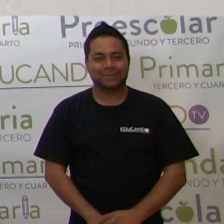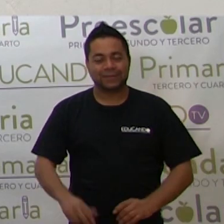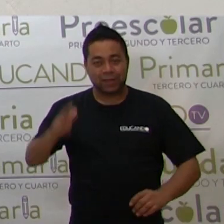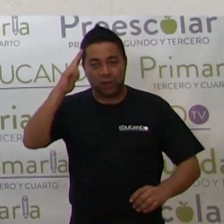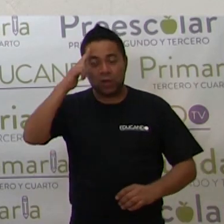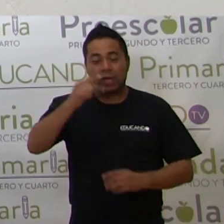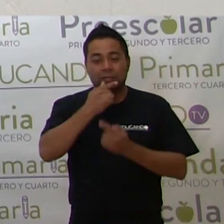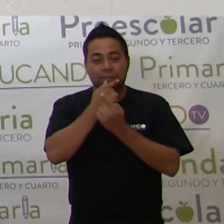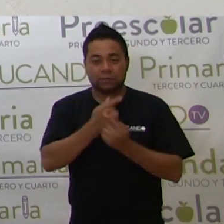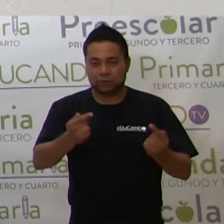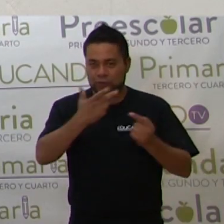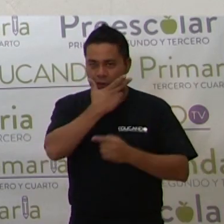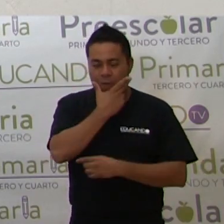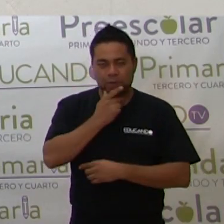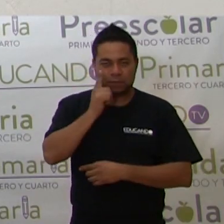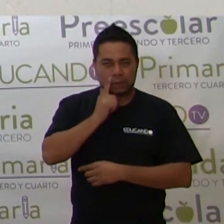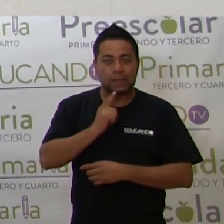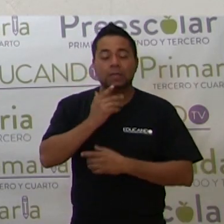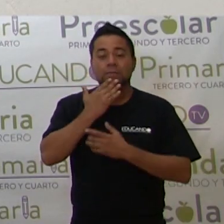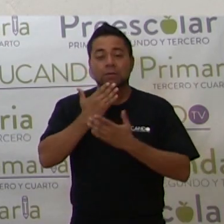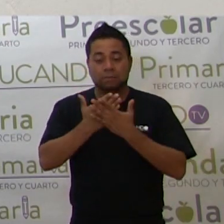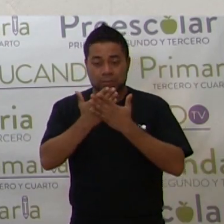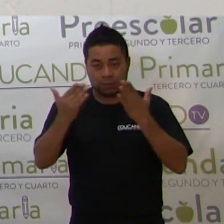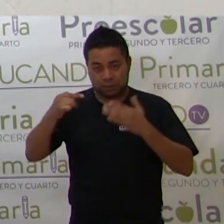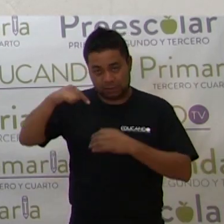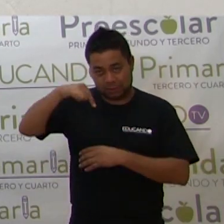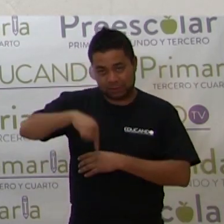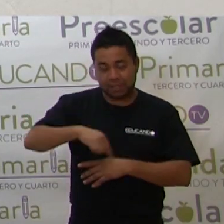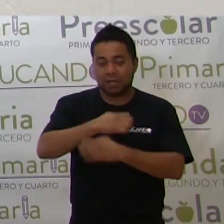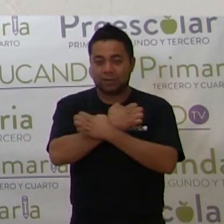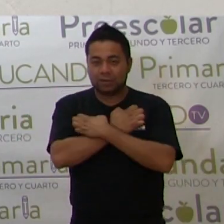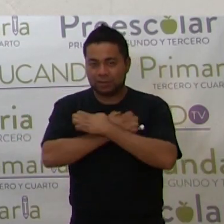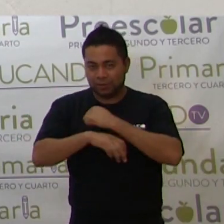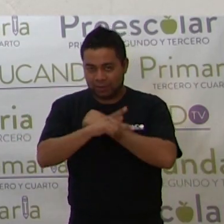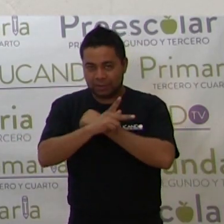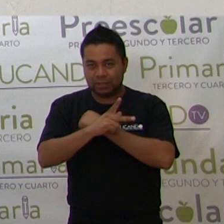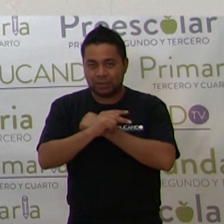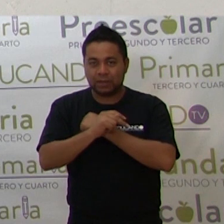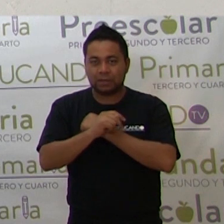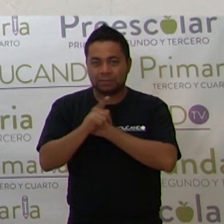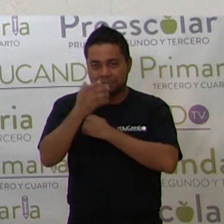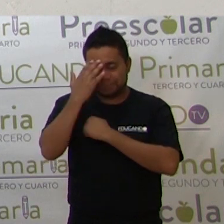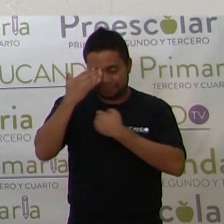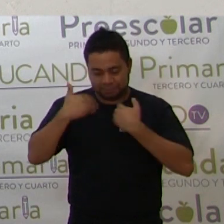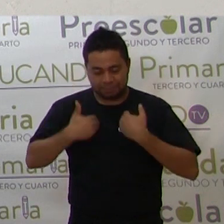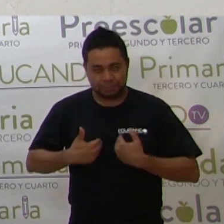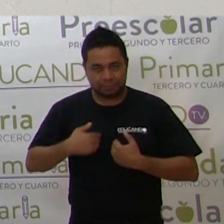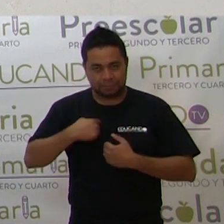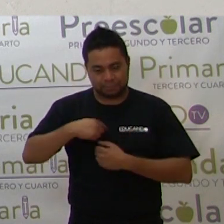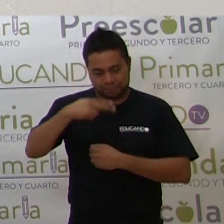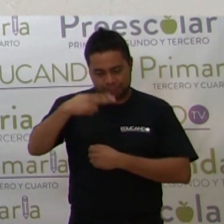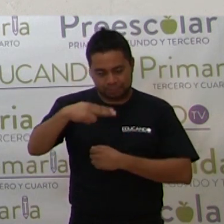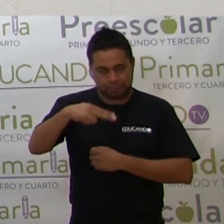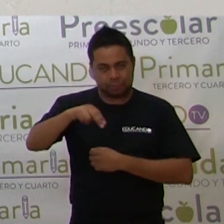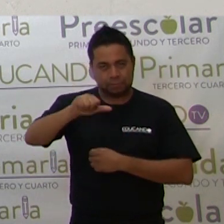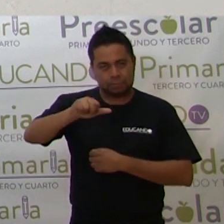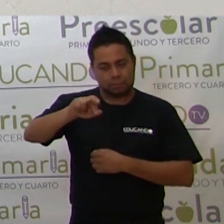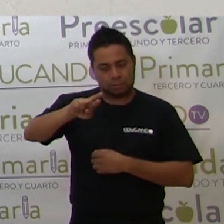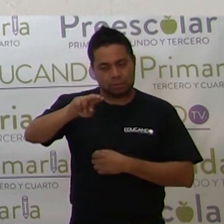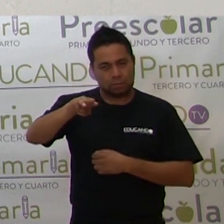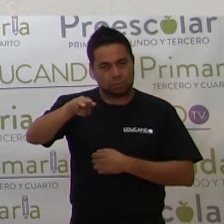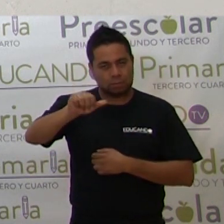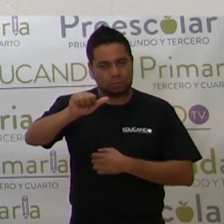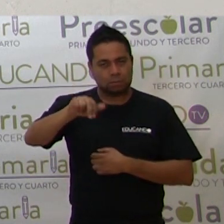Hola, ¿qué tal, niños y niñas? Bienvenidos nuevamente a tu programa Educando TV. Tú ya me conoces, mi nombre es